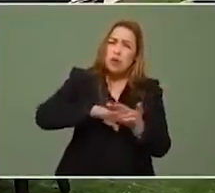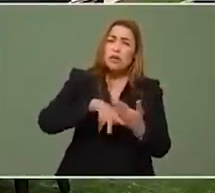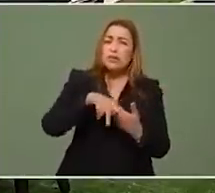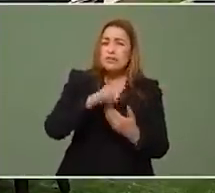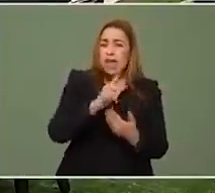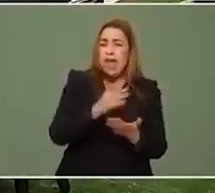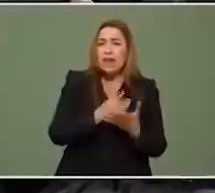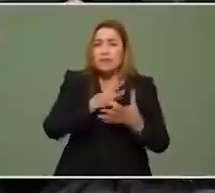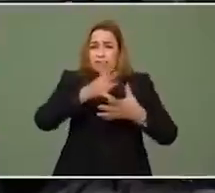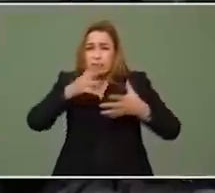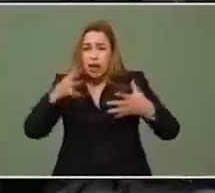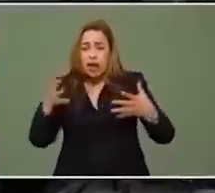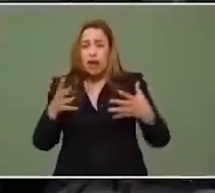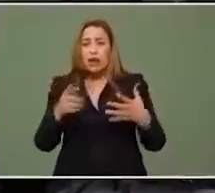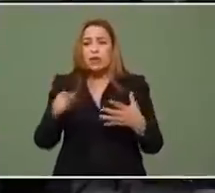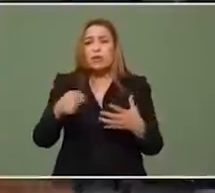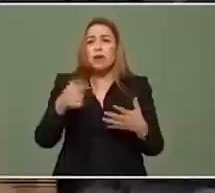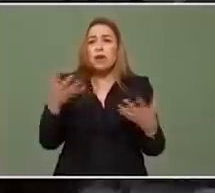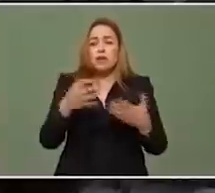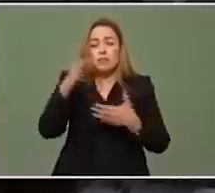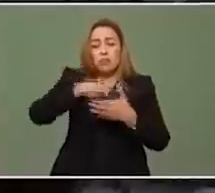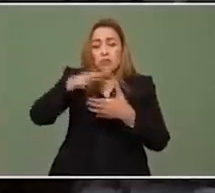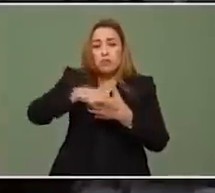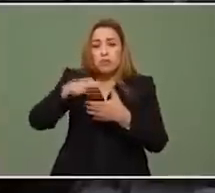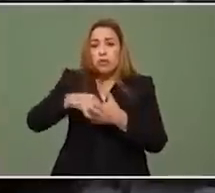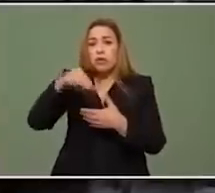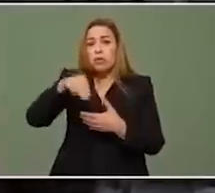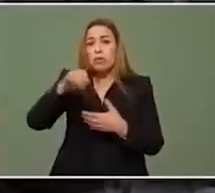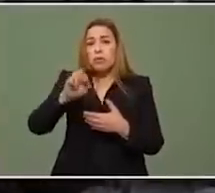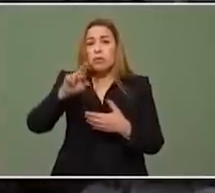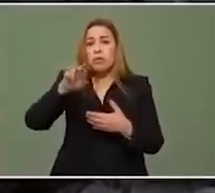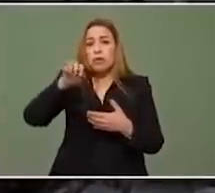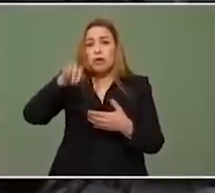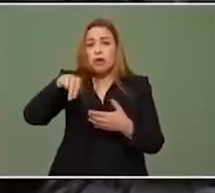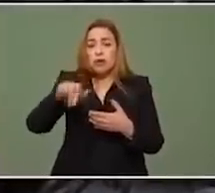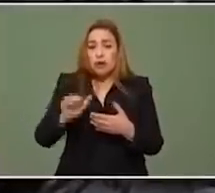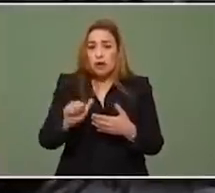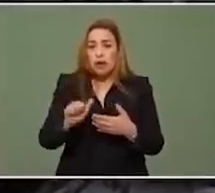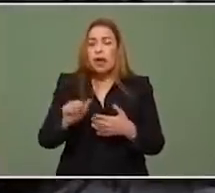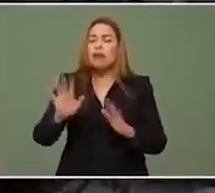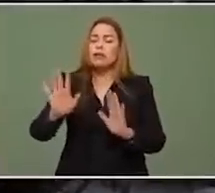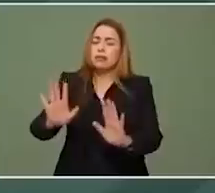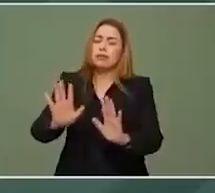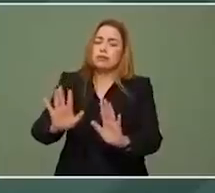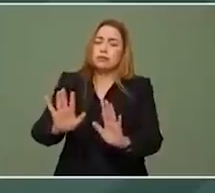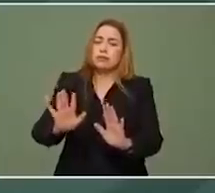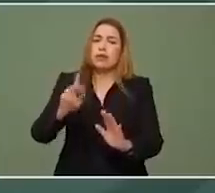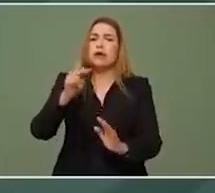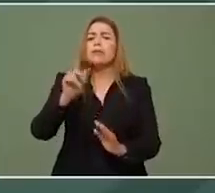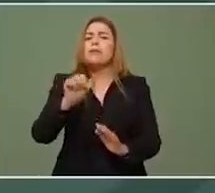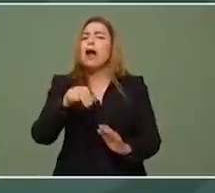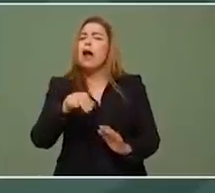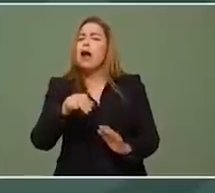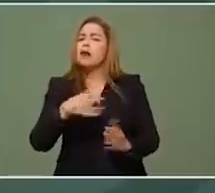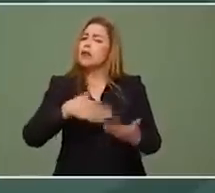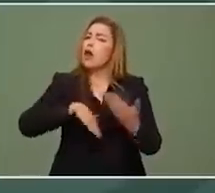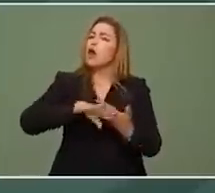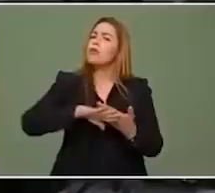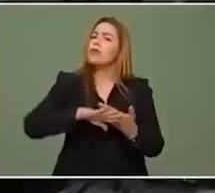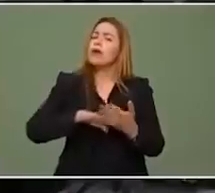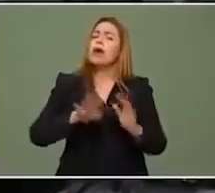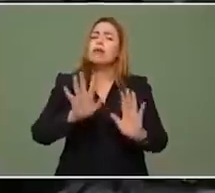mayoría calificación con los votos de morena y los nueve diputados que representan voto en contra y el pri